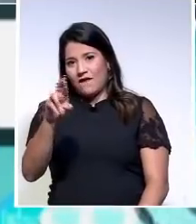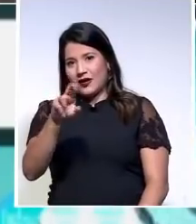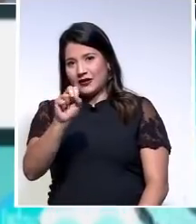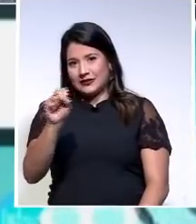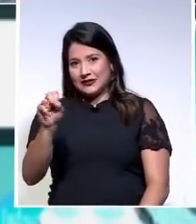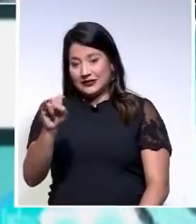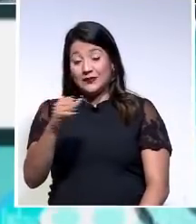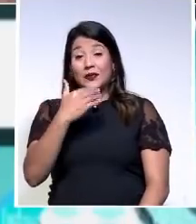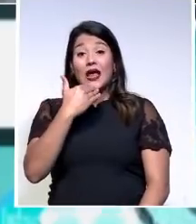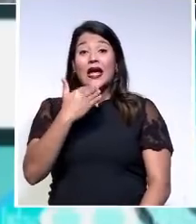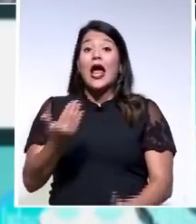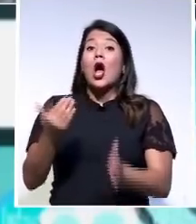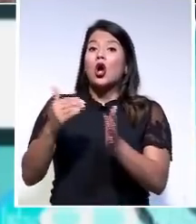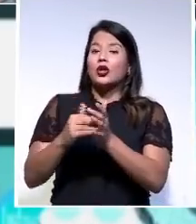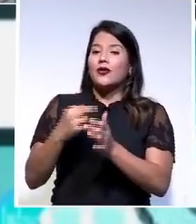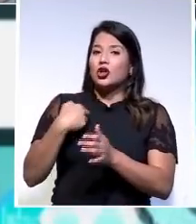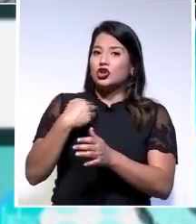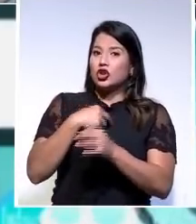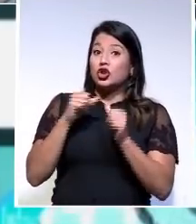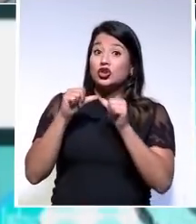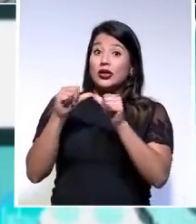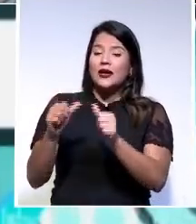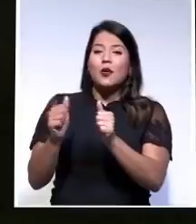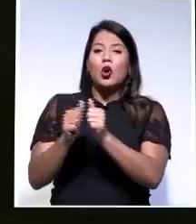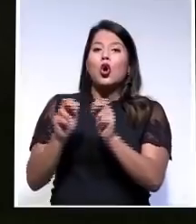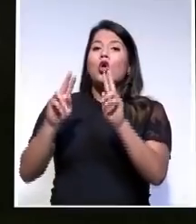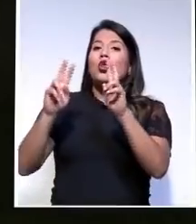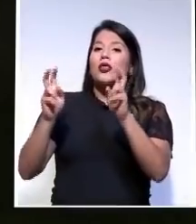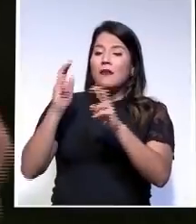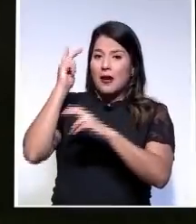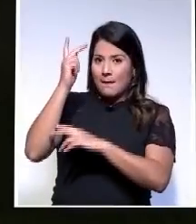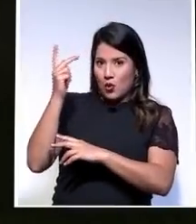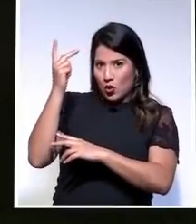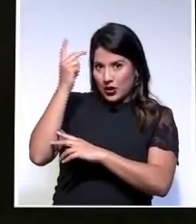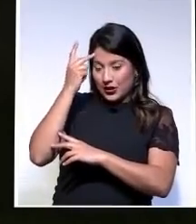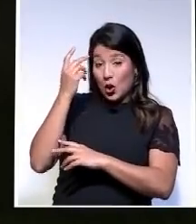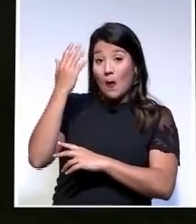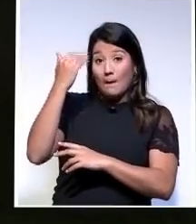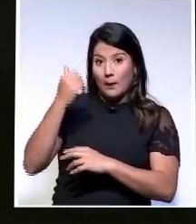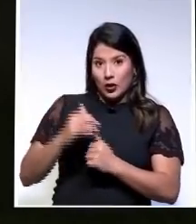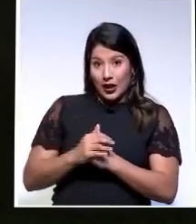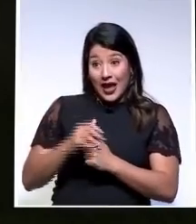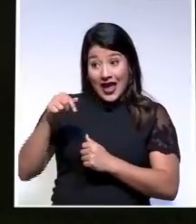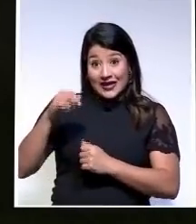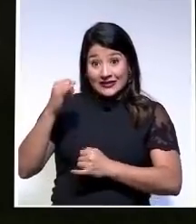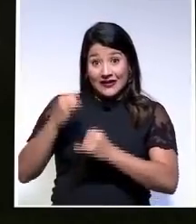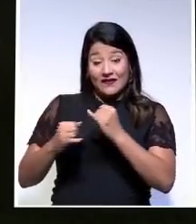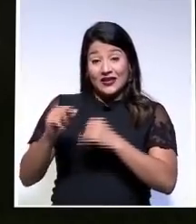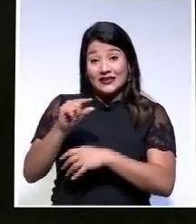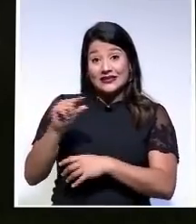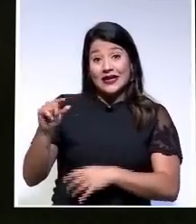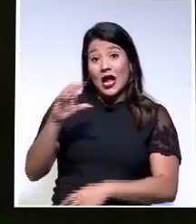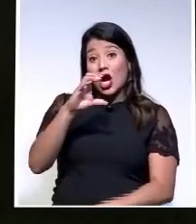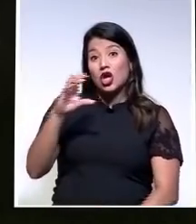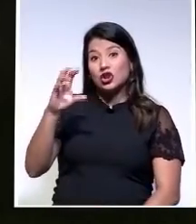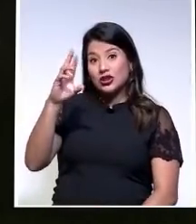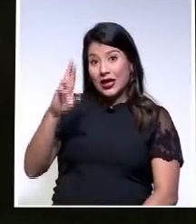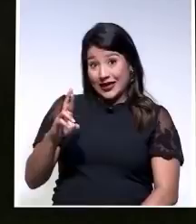Gracias nuevamente, Ernesto. Seguimos con temas políticos, como usted lo menciona, luego de que este fin de semana Costa Rica